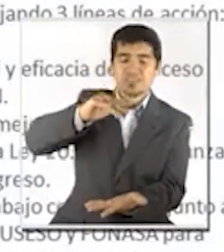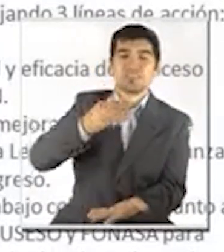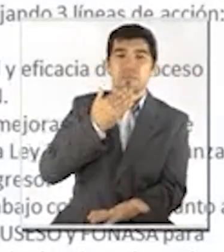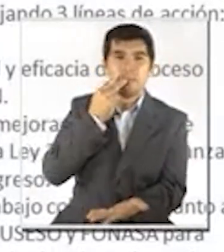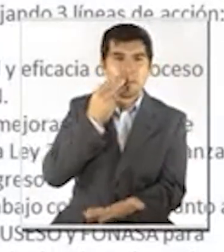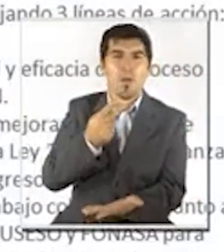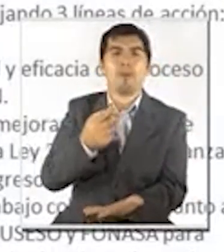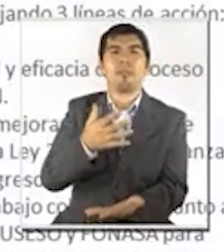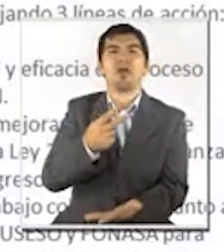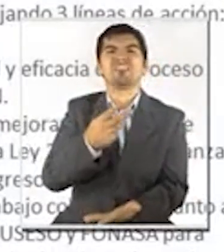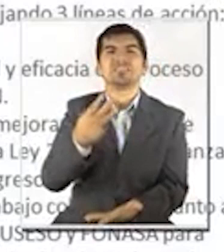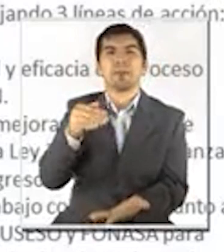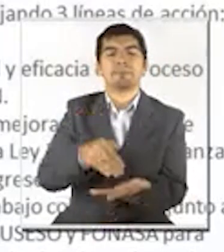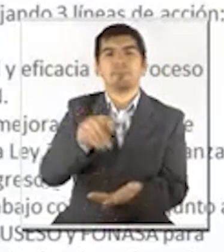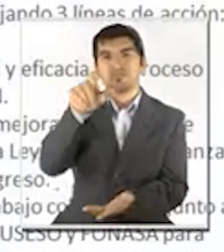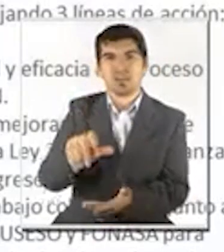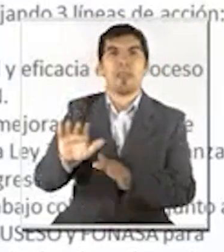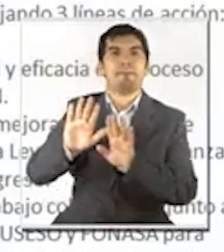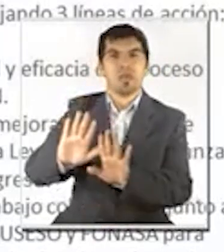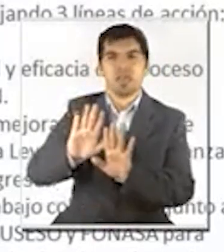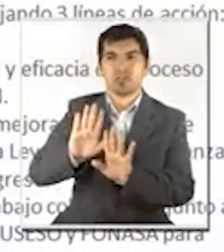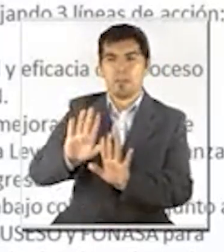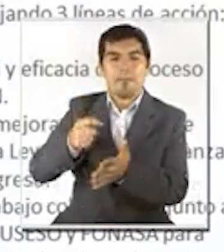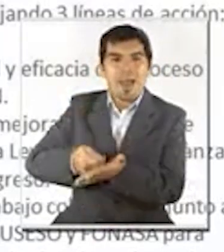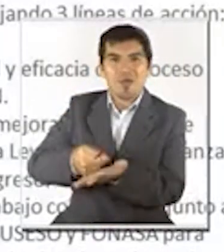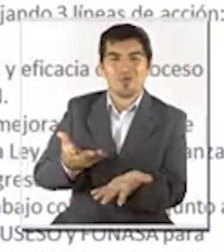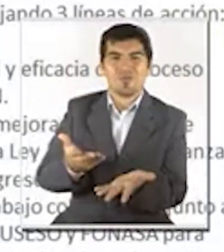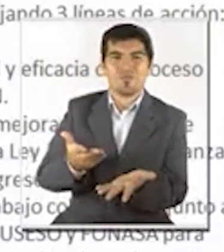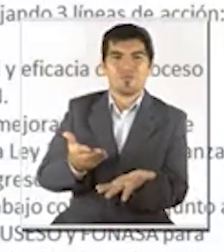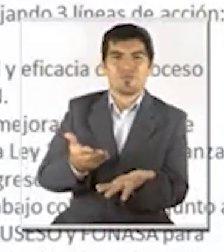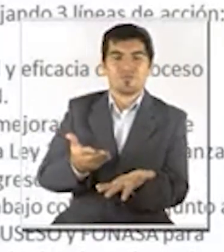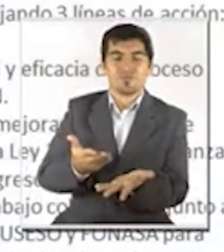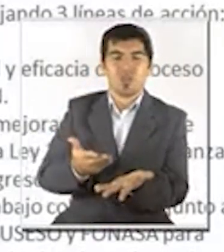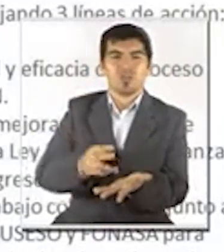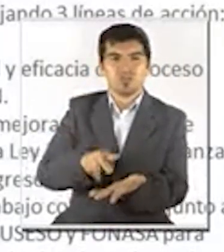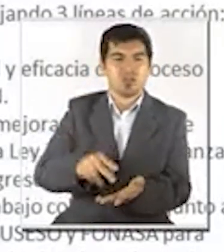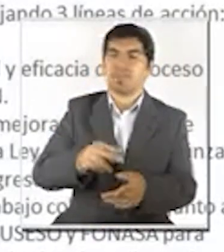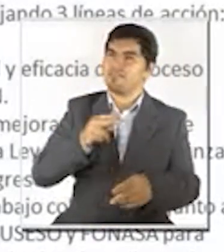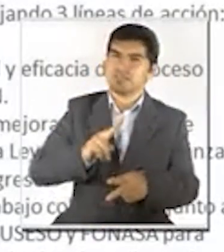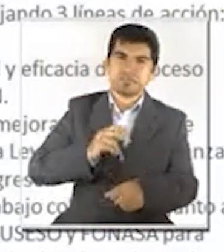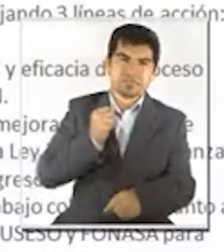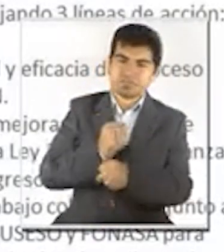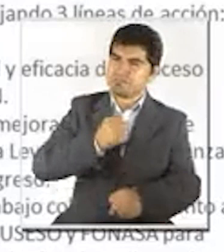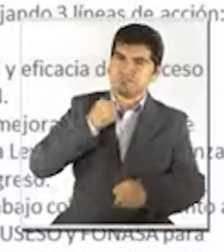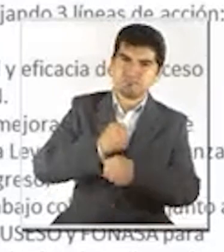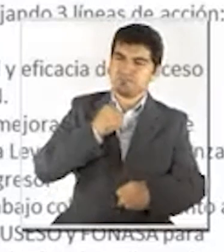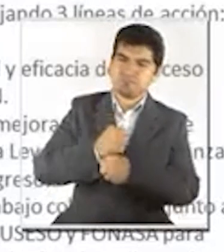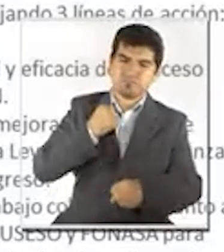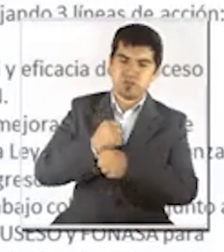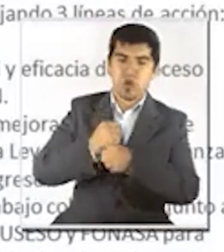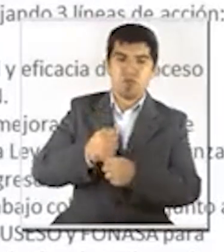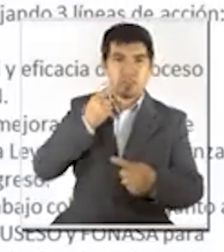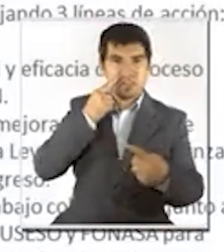pin como suceso continuar el proceso de trabajo colaborativo junto al consejo de defensa del Estado fiscalía policías la